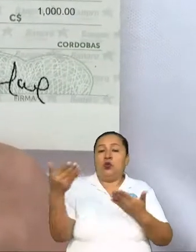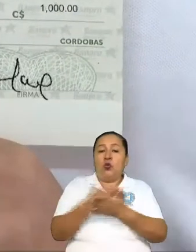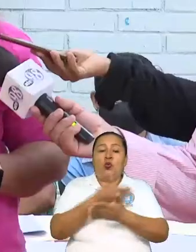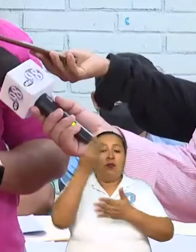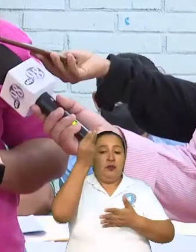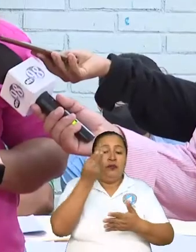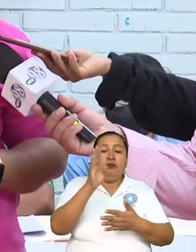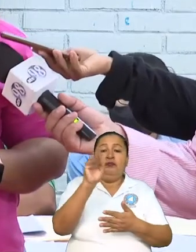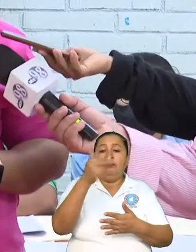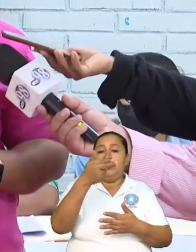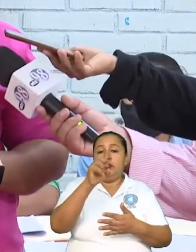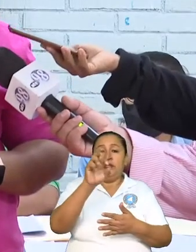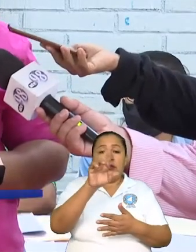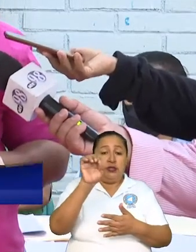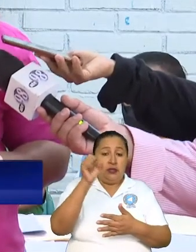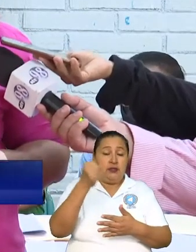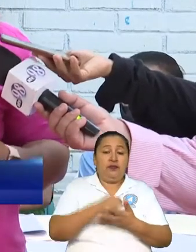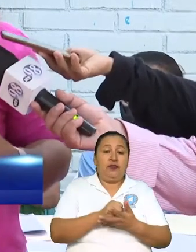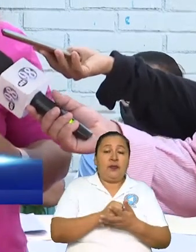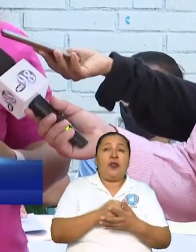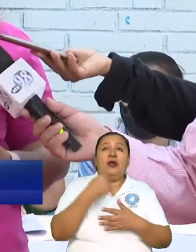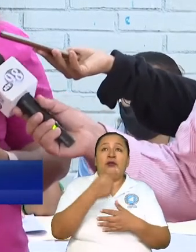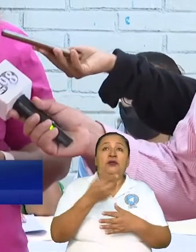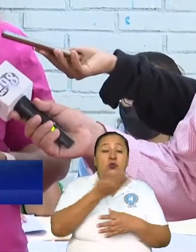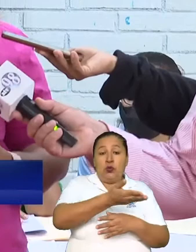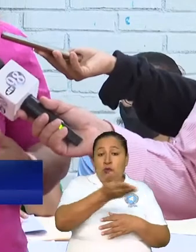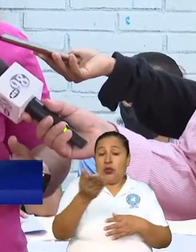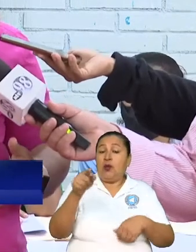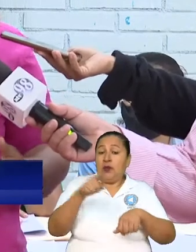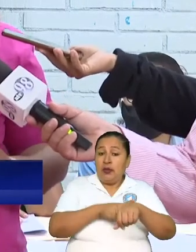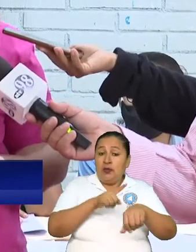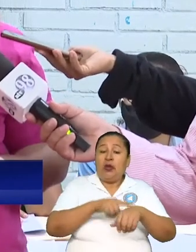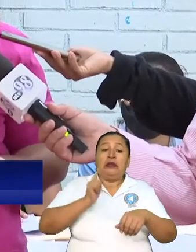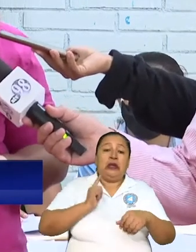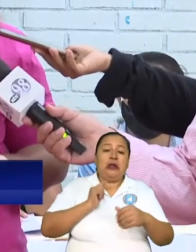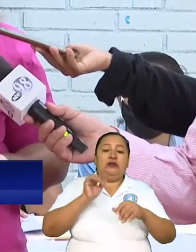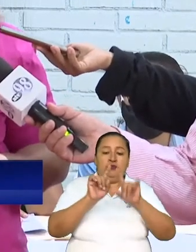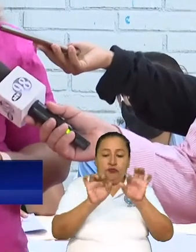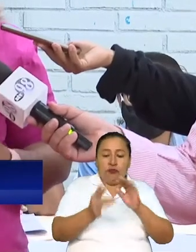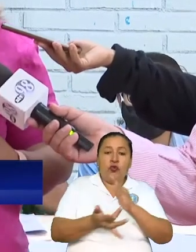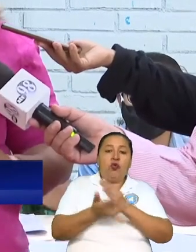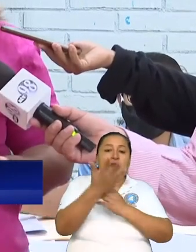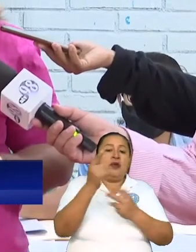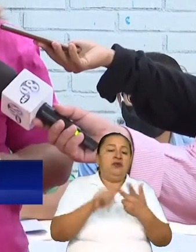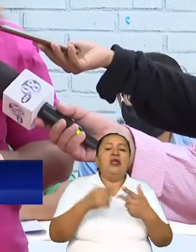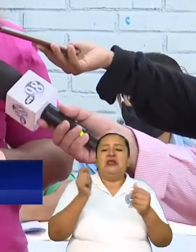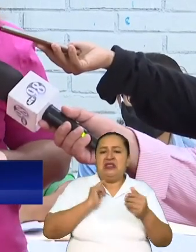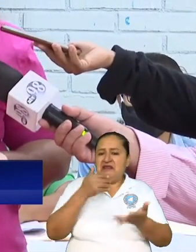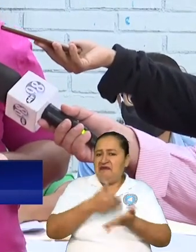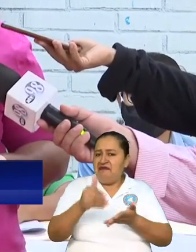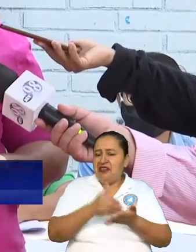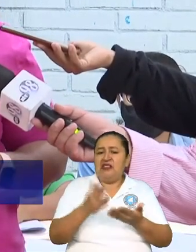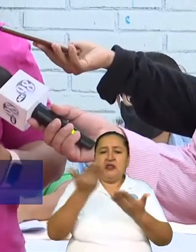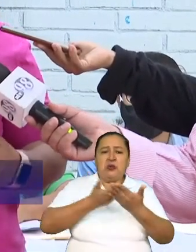bachilleres. Ustedes están en un momento donde tienen tecnología de punta en las escuelas, donde tienen todas las facilidades,